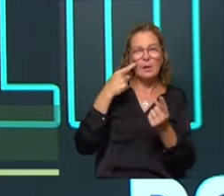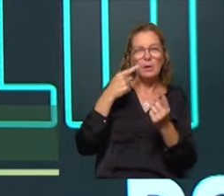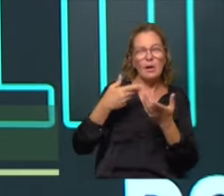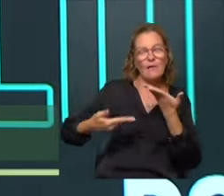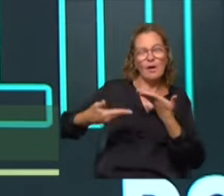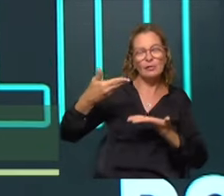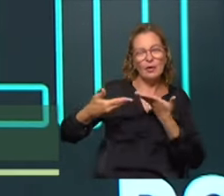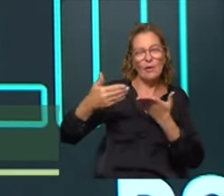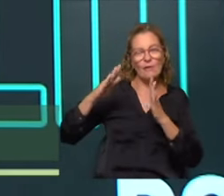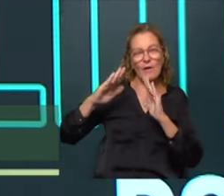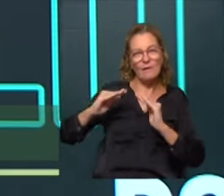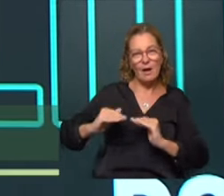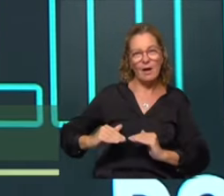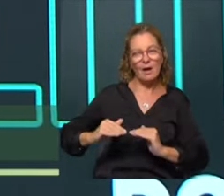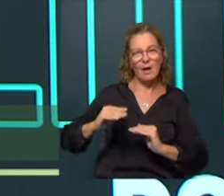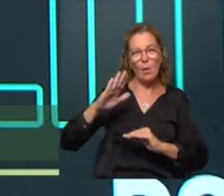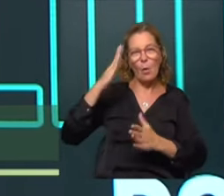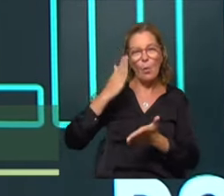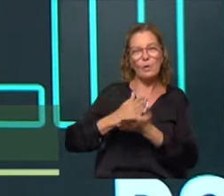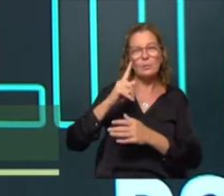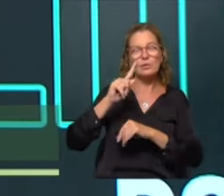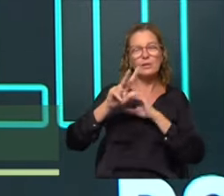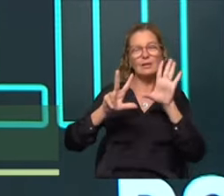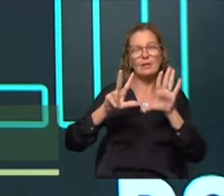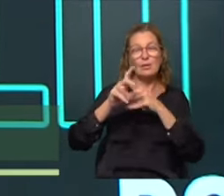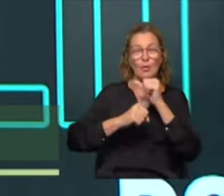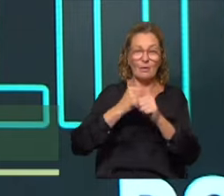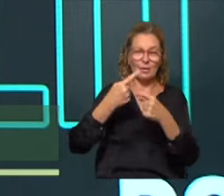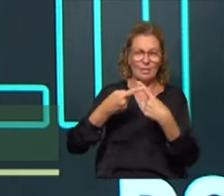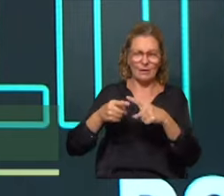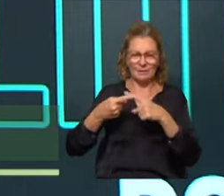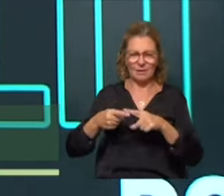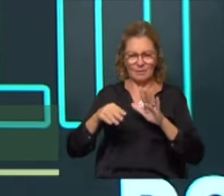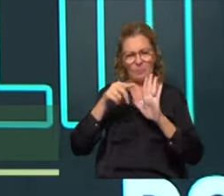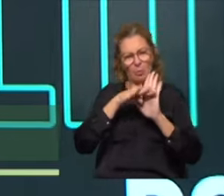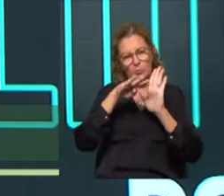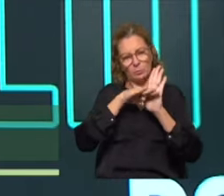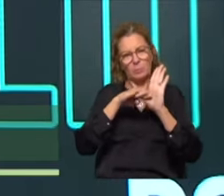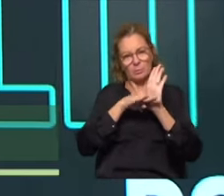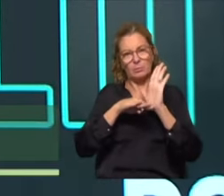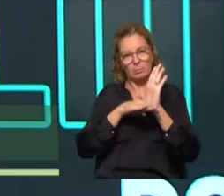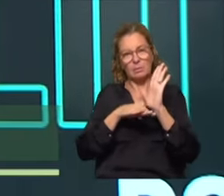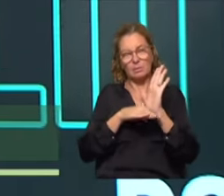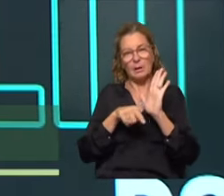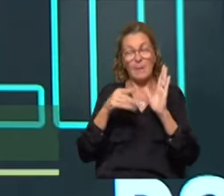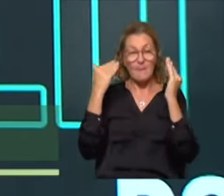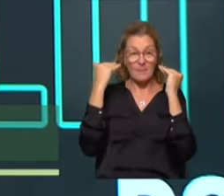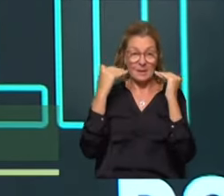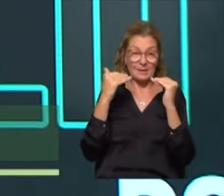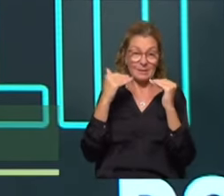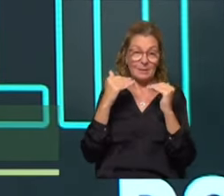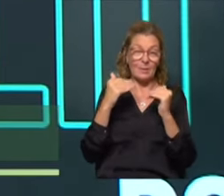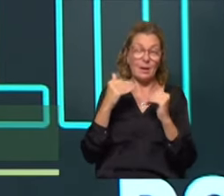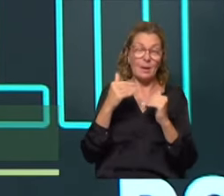inflación más baja de los últimos 18 años. Es decir, hay una serie de puntos específicos que el presidente quería